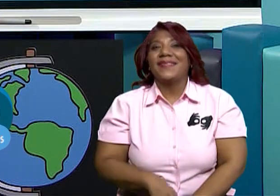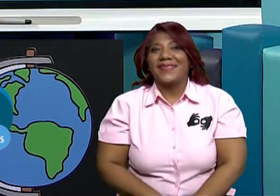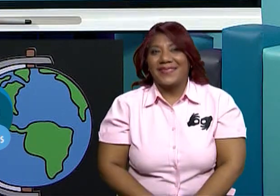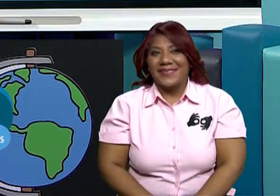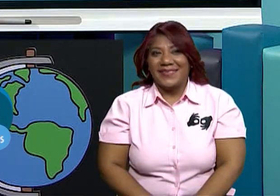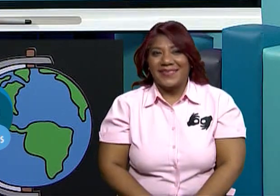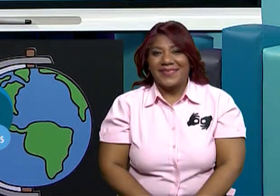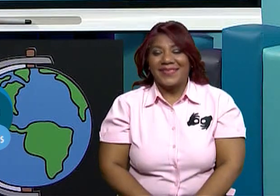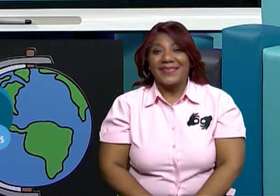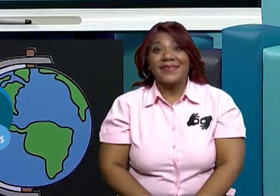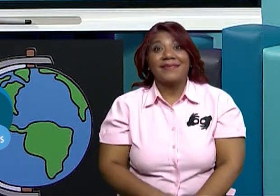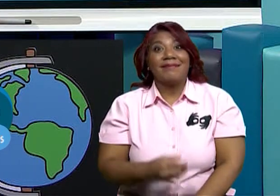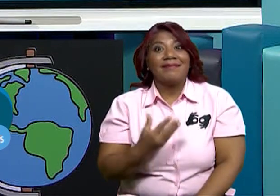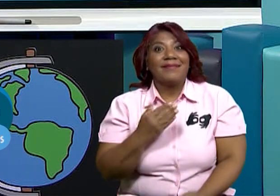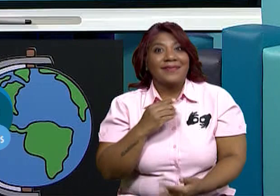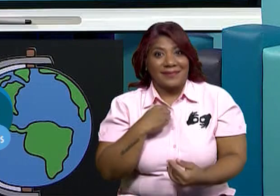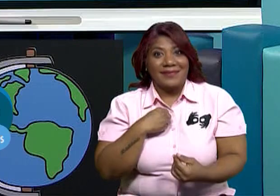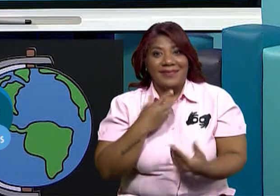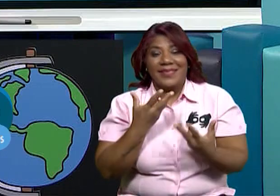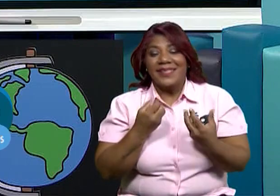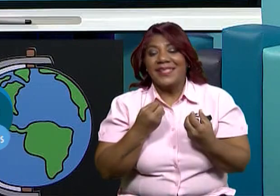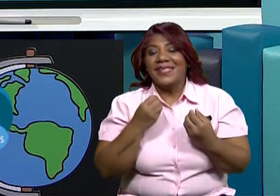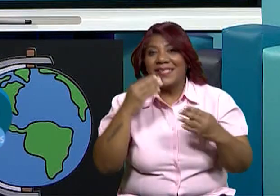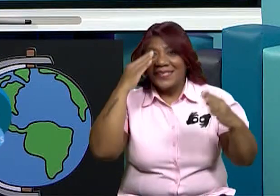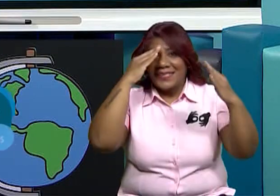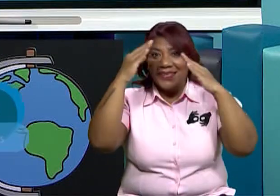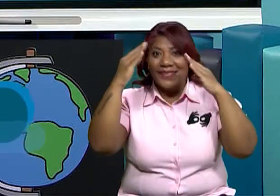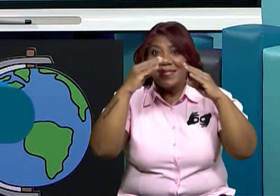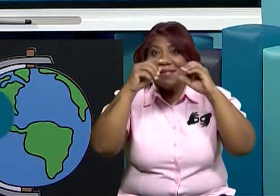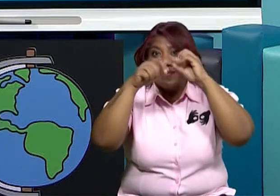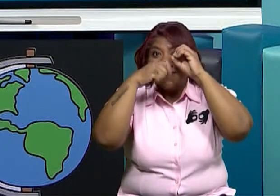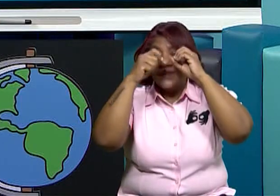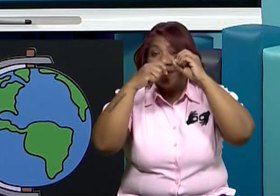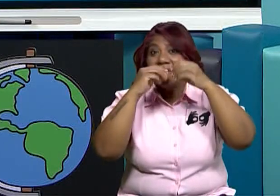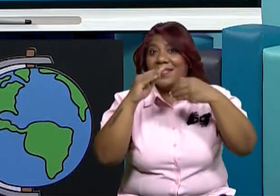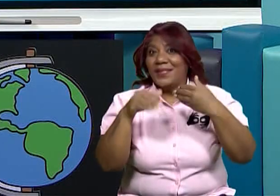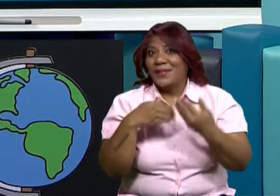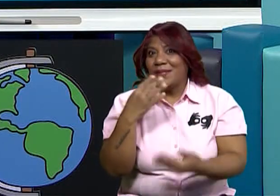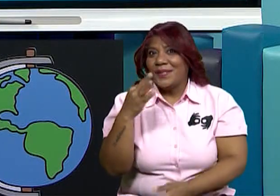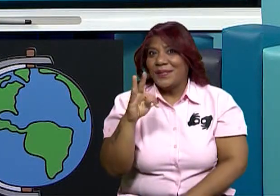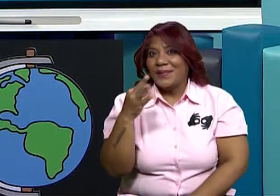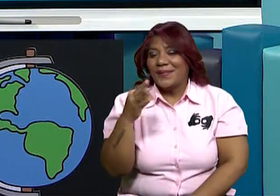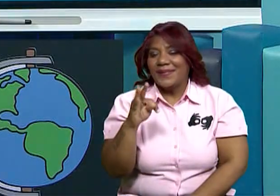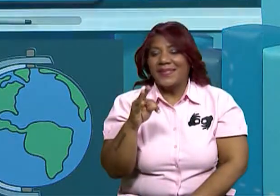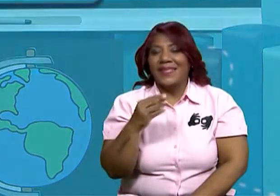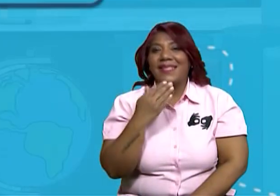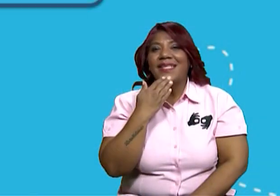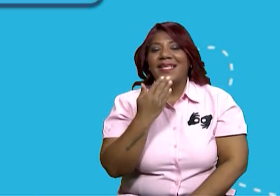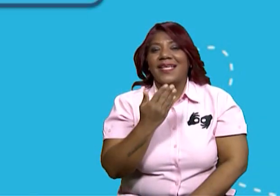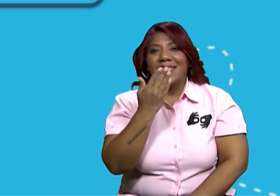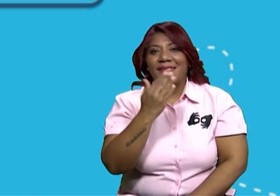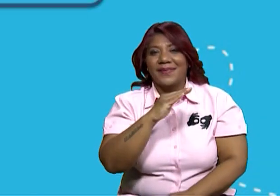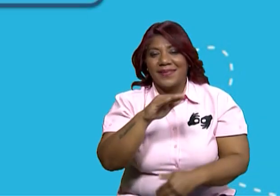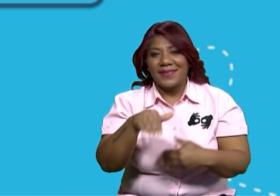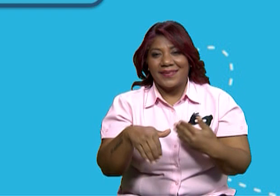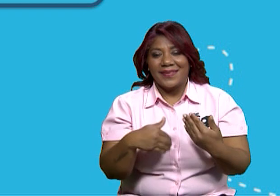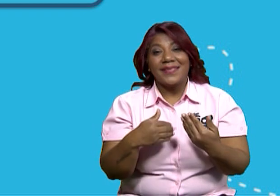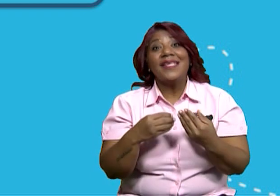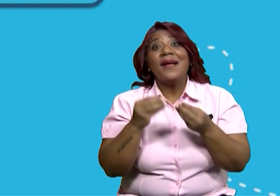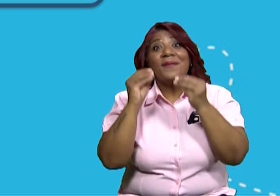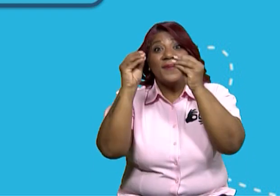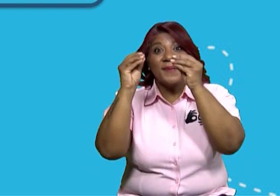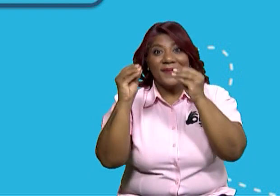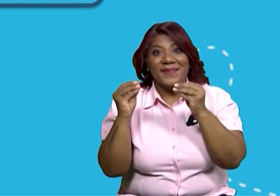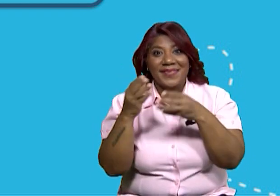cone.espa. Subes tus saludos, muestras tus videos y tus actividades. También queremos agradecer a la profesora Cristina Núñez